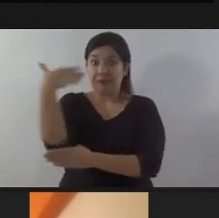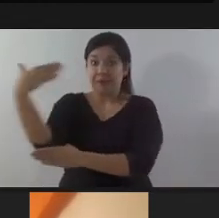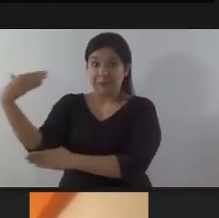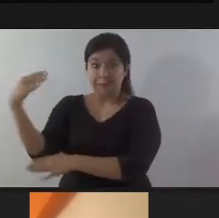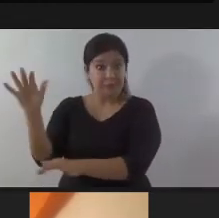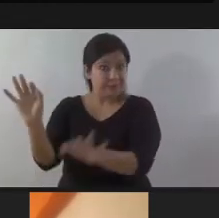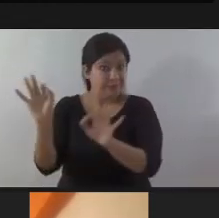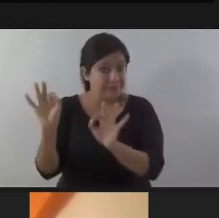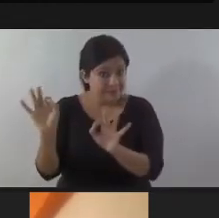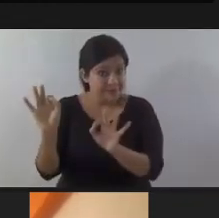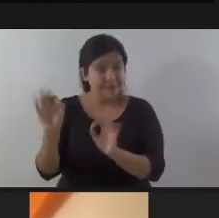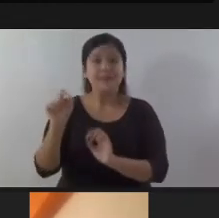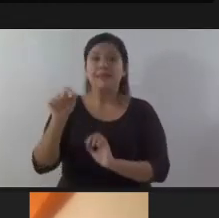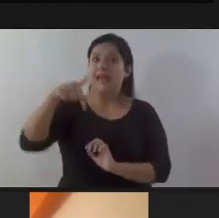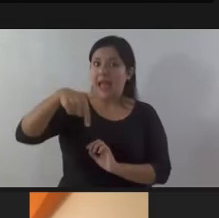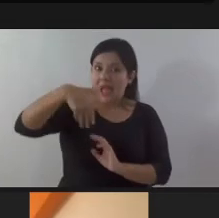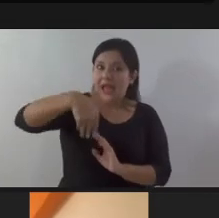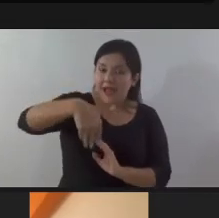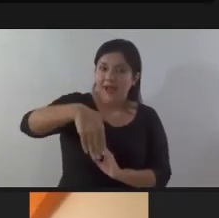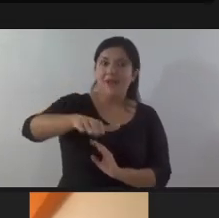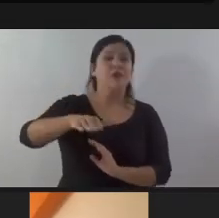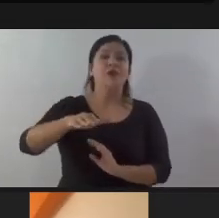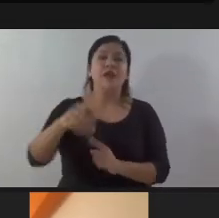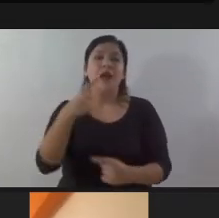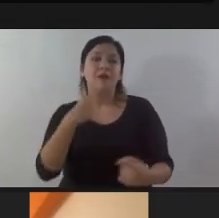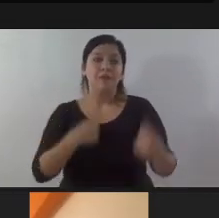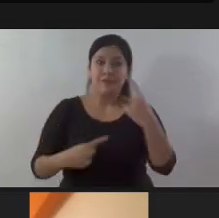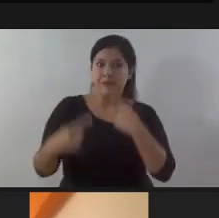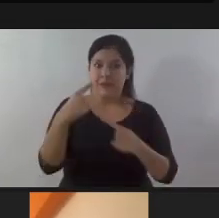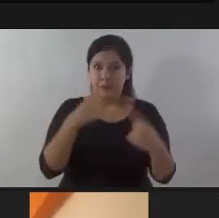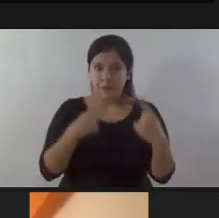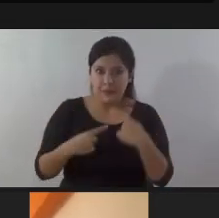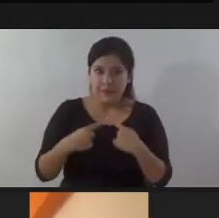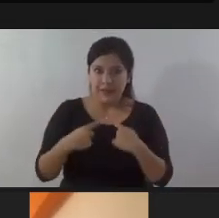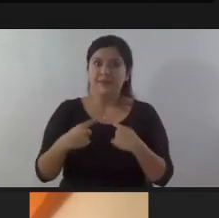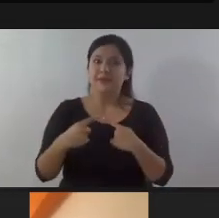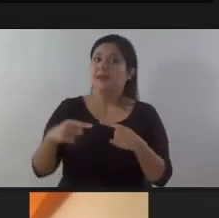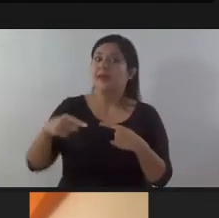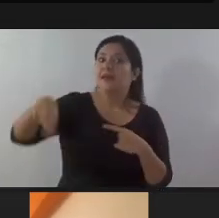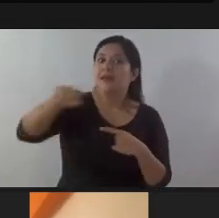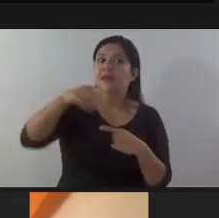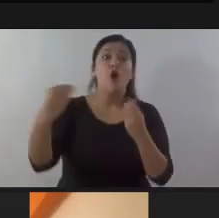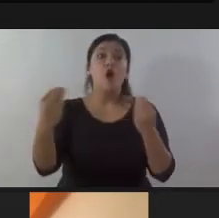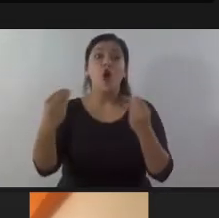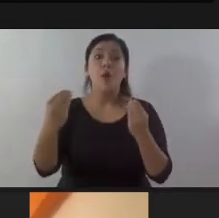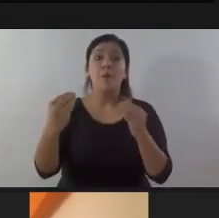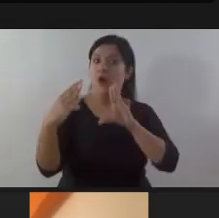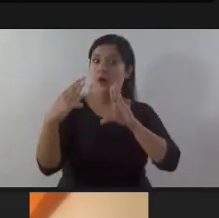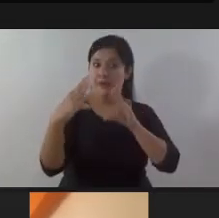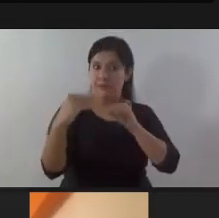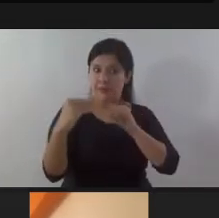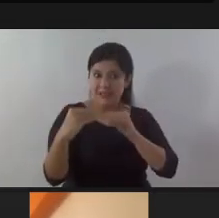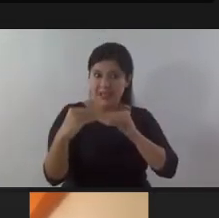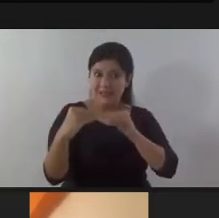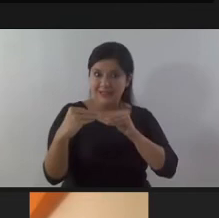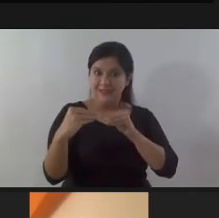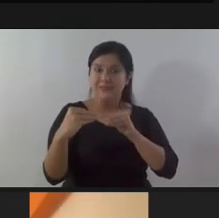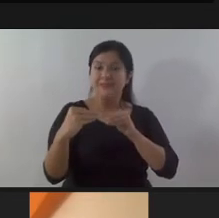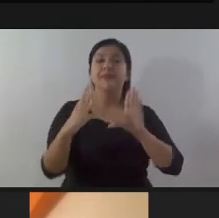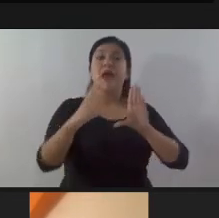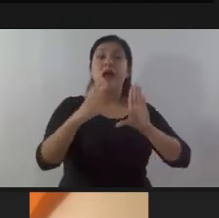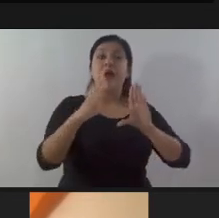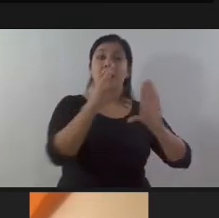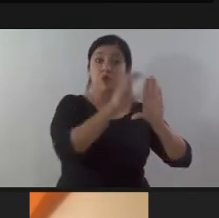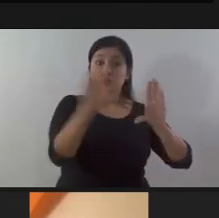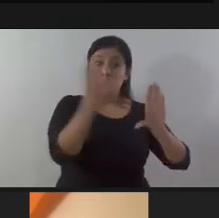que en un momentito vamos a abrir la posibilidad de hacer preguntas y eso se va a hacer a través del chat, ya sea dentro del